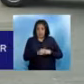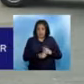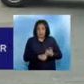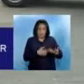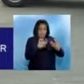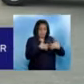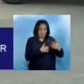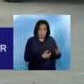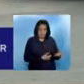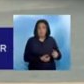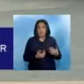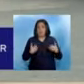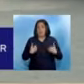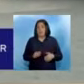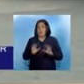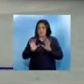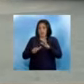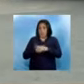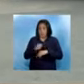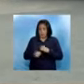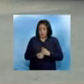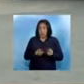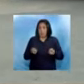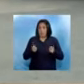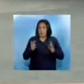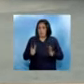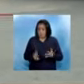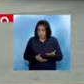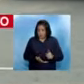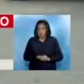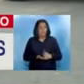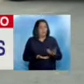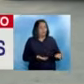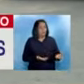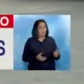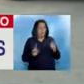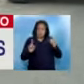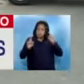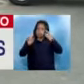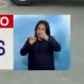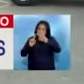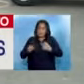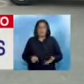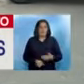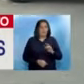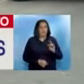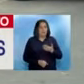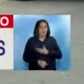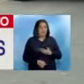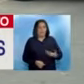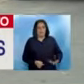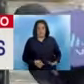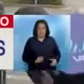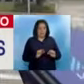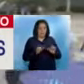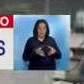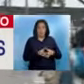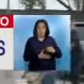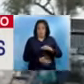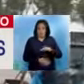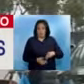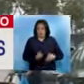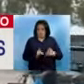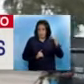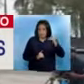corporativo y además haber tenido 10 años ya en la administración pública. Definitivamente el reto de la presidencia del Consejo de Ministros es un reto mayor.